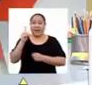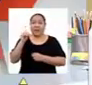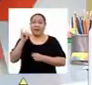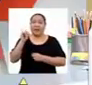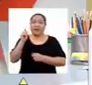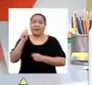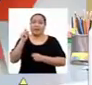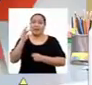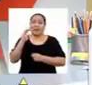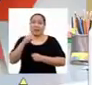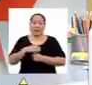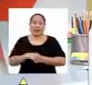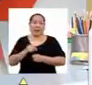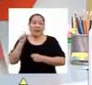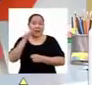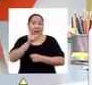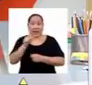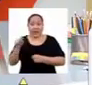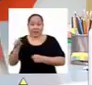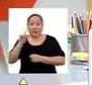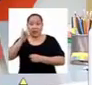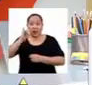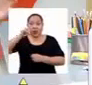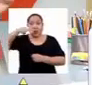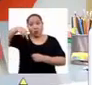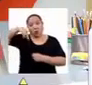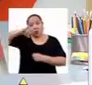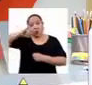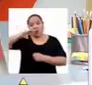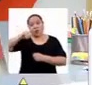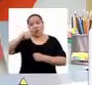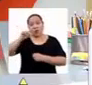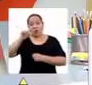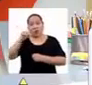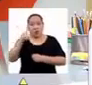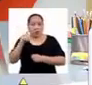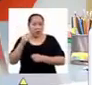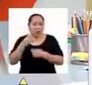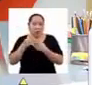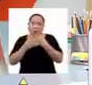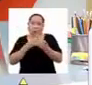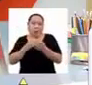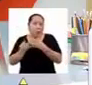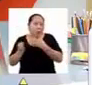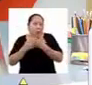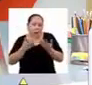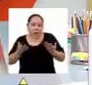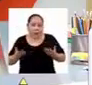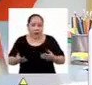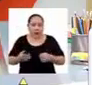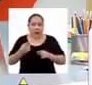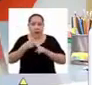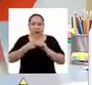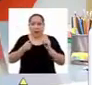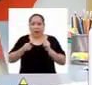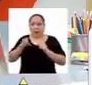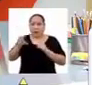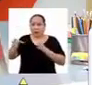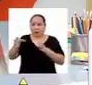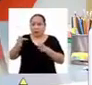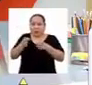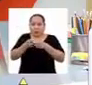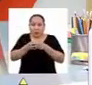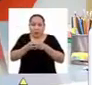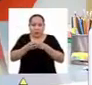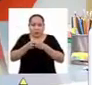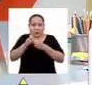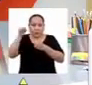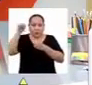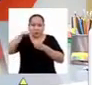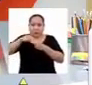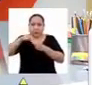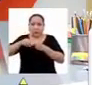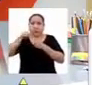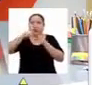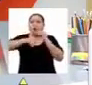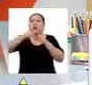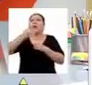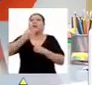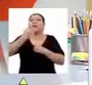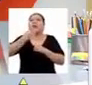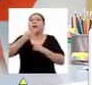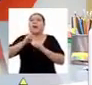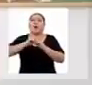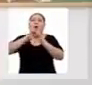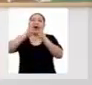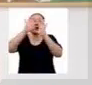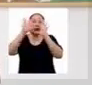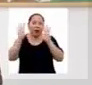Las unidades estadísticas pueden ser de cualquier naturaleza, pero han de ser definidas con absoluta claridad y precisión,